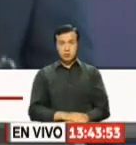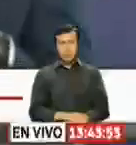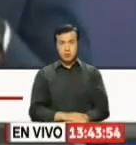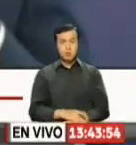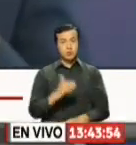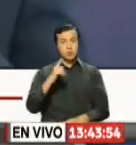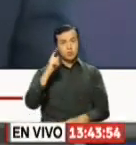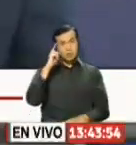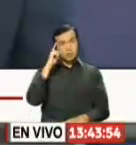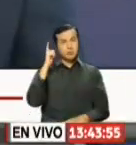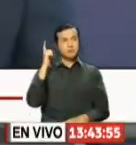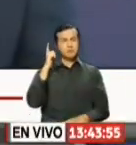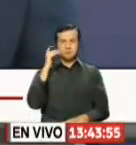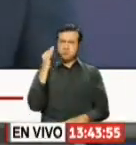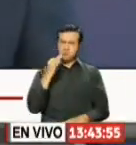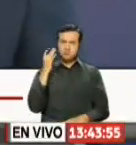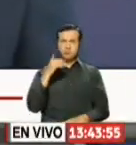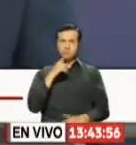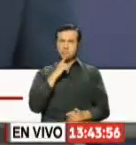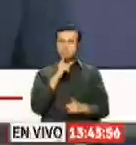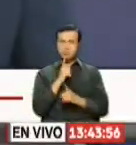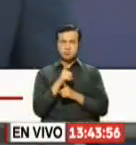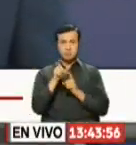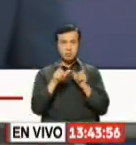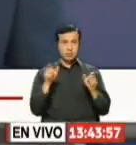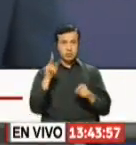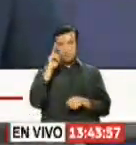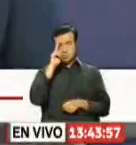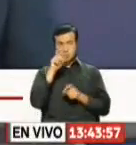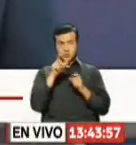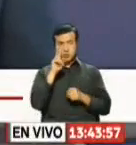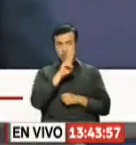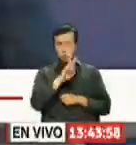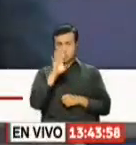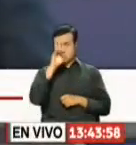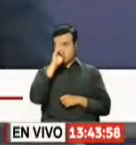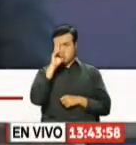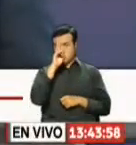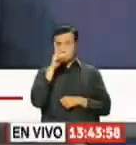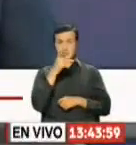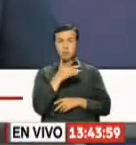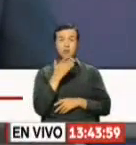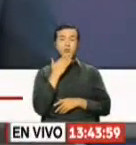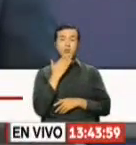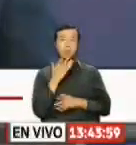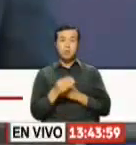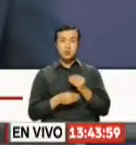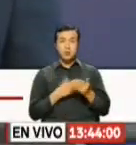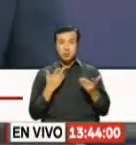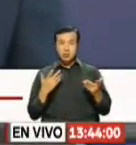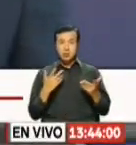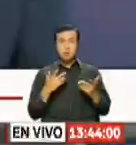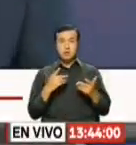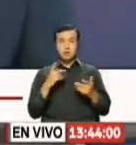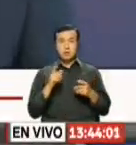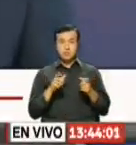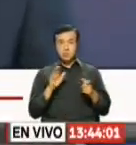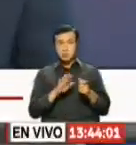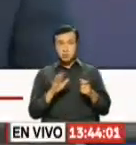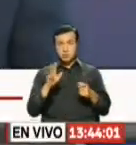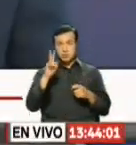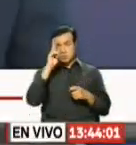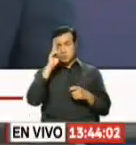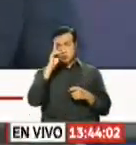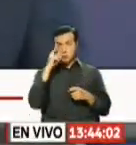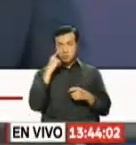Como gobierno seremos contundentes con los traficantes de personas o coyotes que han usado las necesidades de la gente